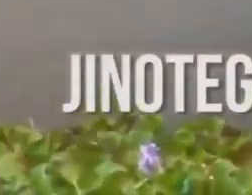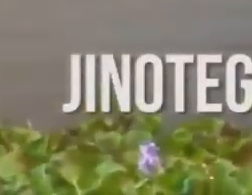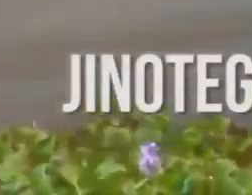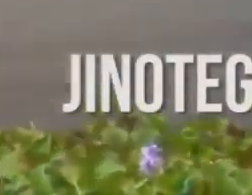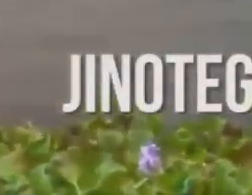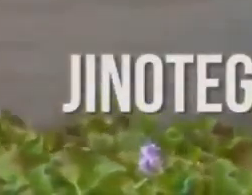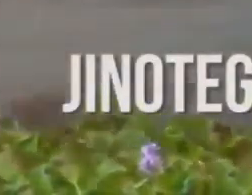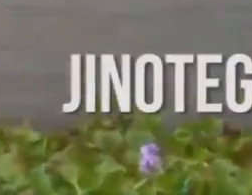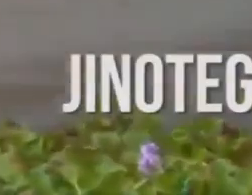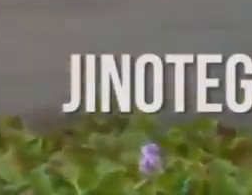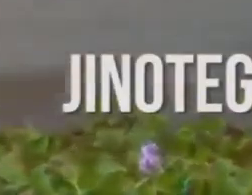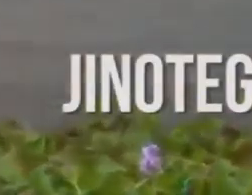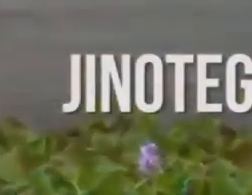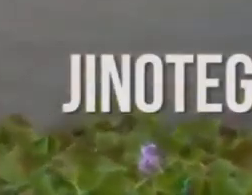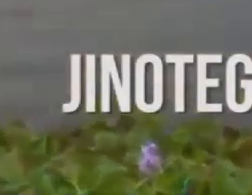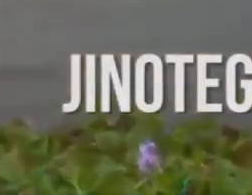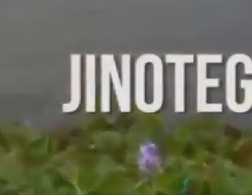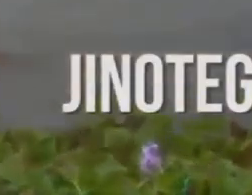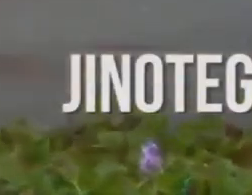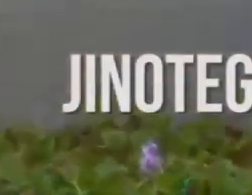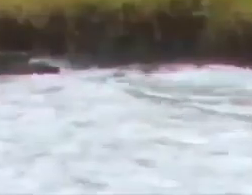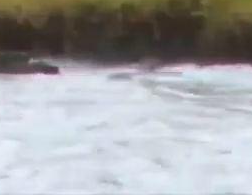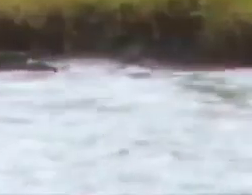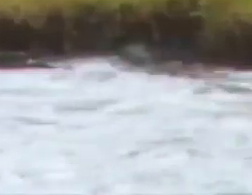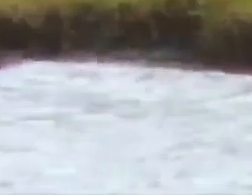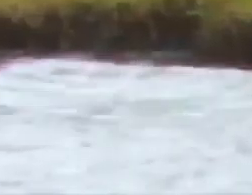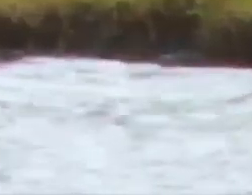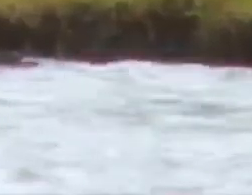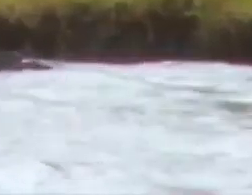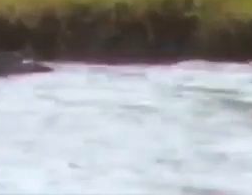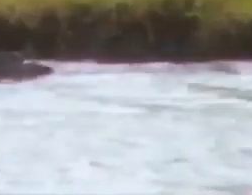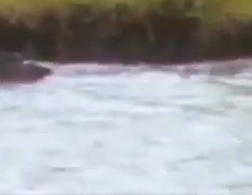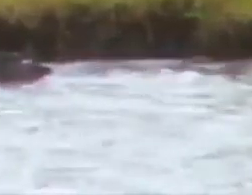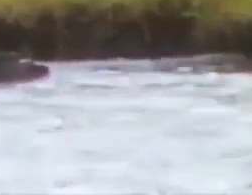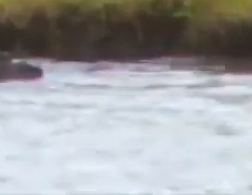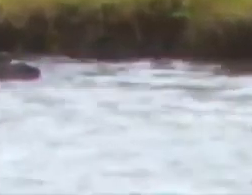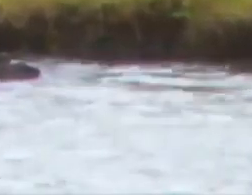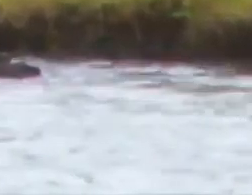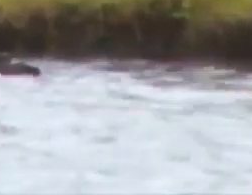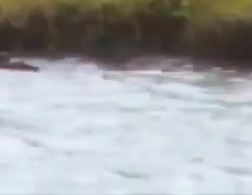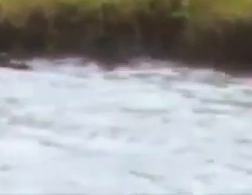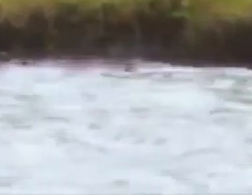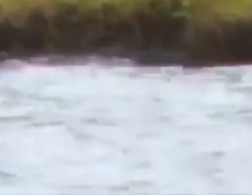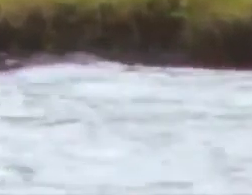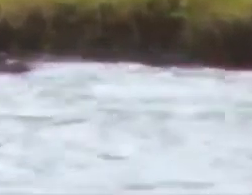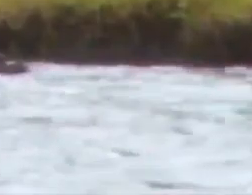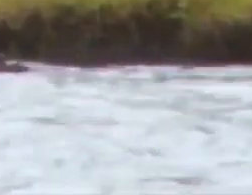sesión bajo la brisa, el brujo Nando regala felicidad.